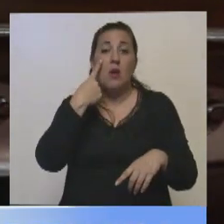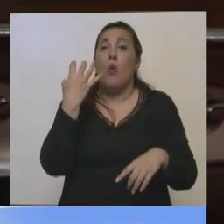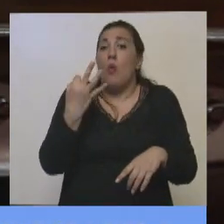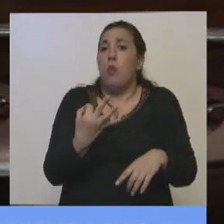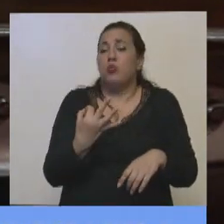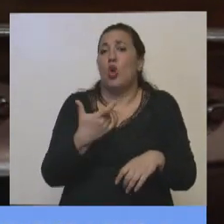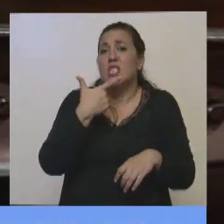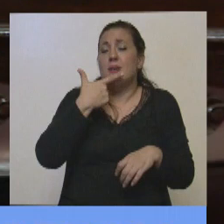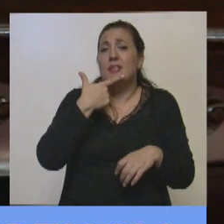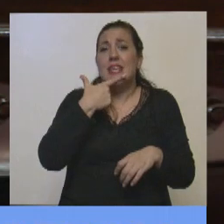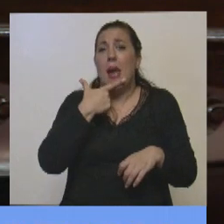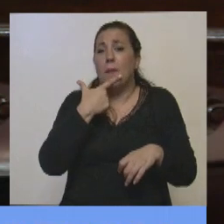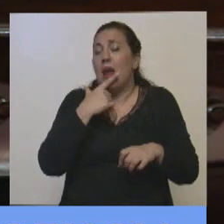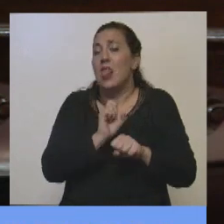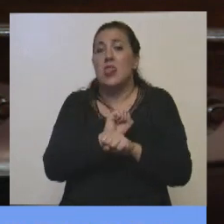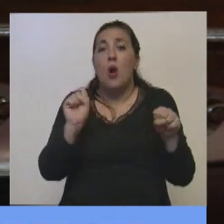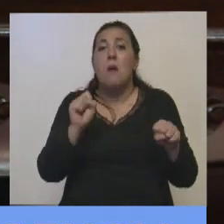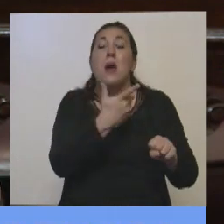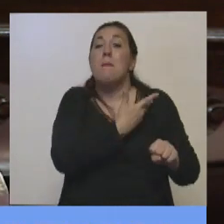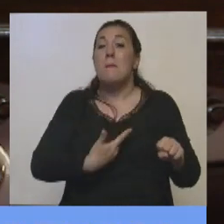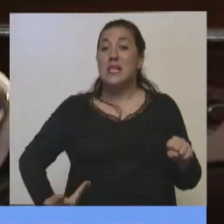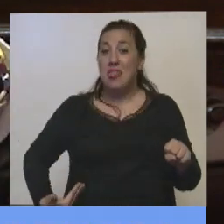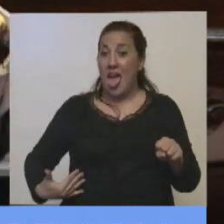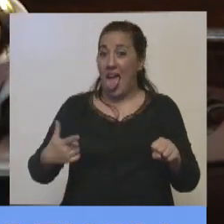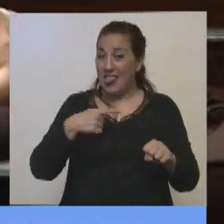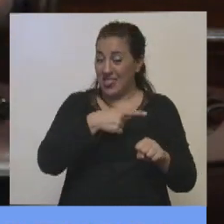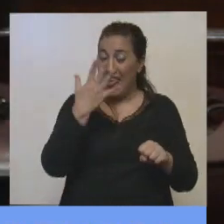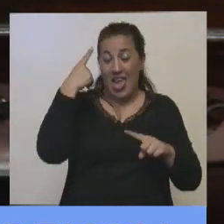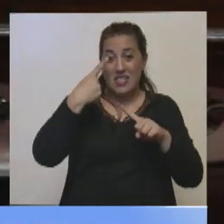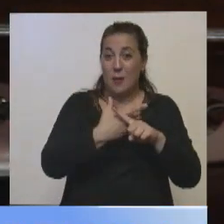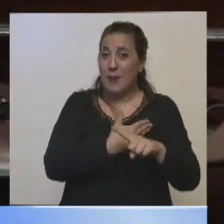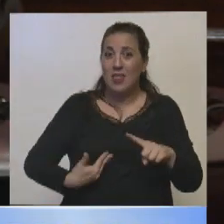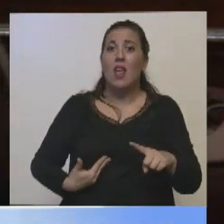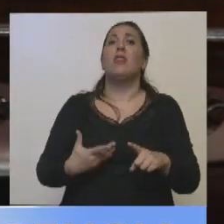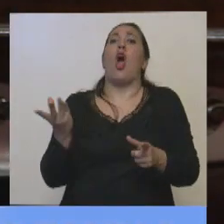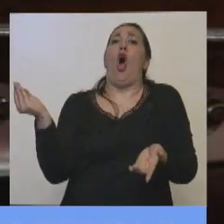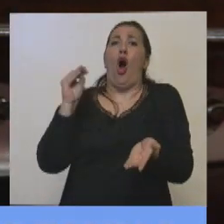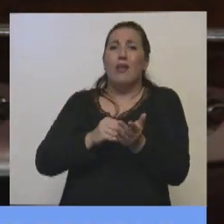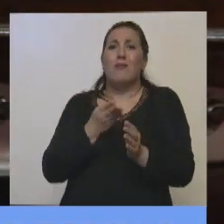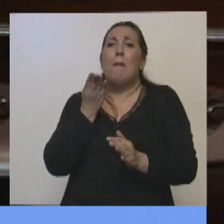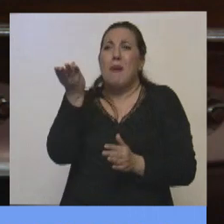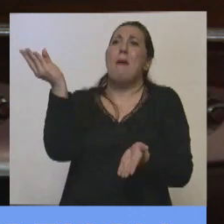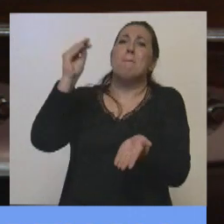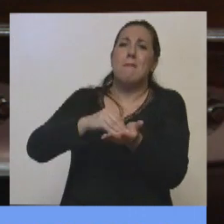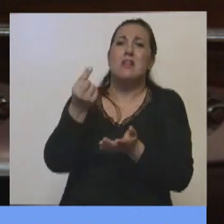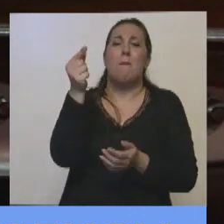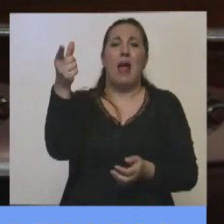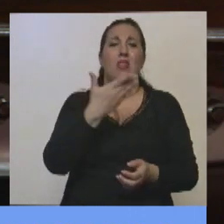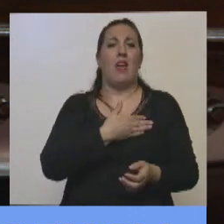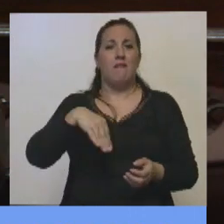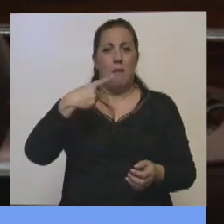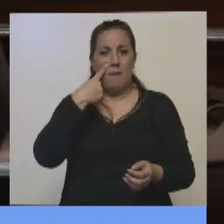mañana en septiembre donde el presidente ya en el 18 vuelve a pedir más plata todavía al fondo monetario